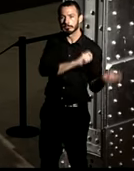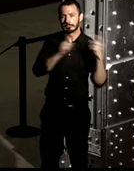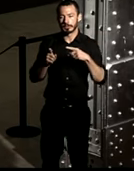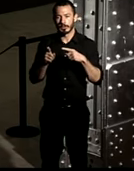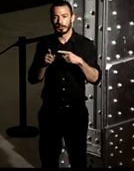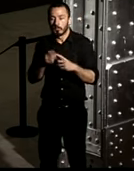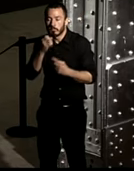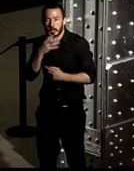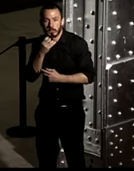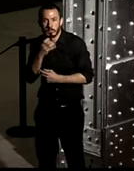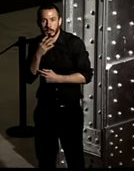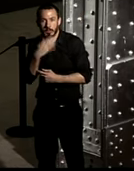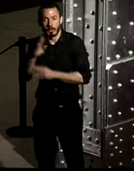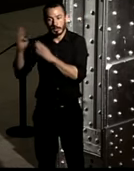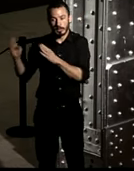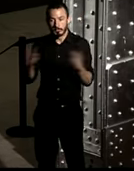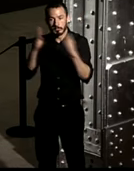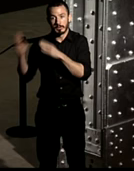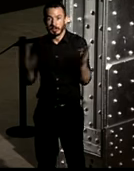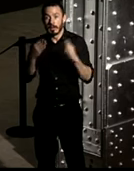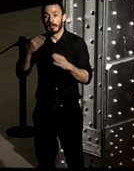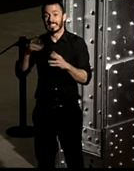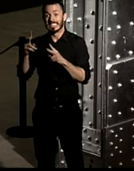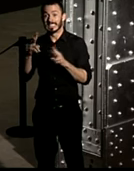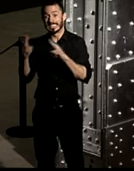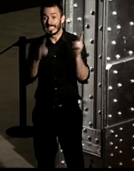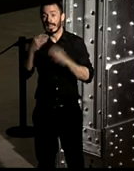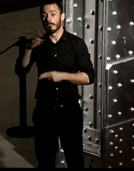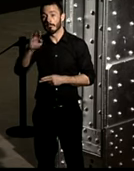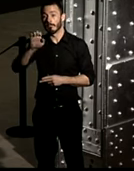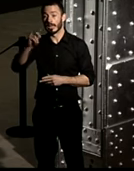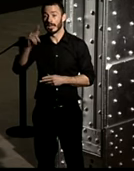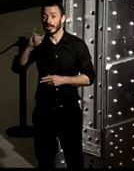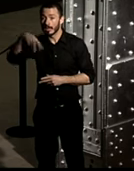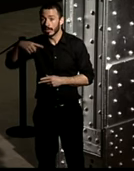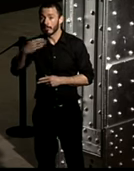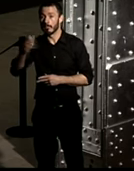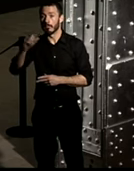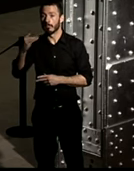la temporada completa de Breaking Bad. ¿Vemos otro capítulo?